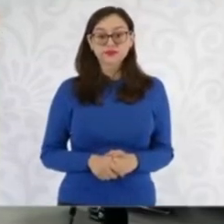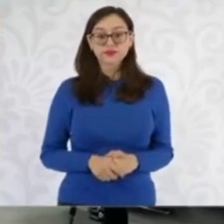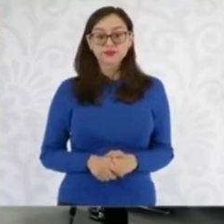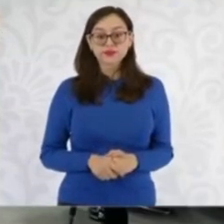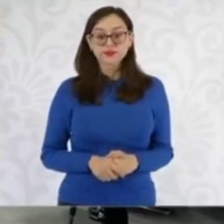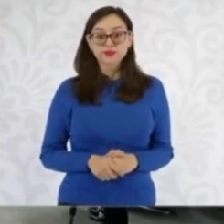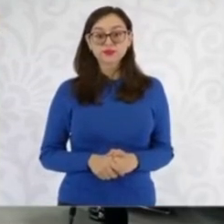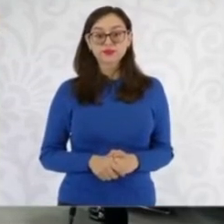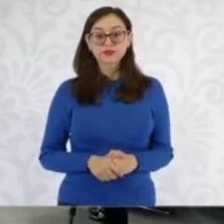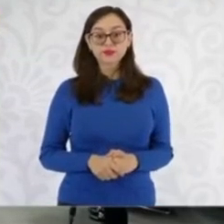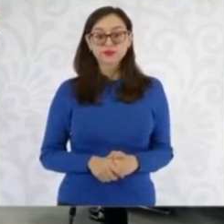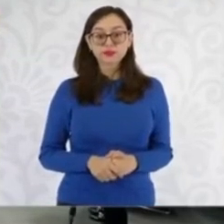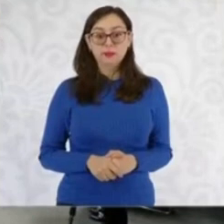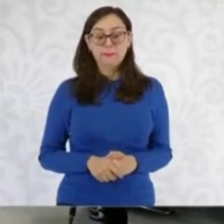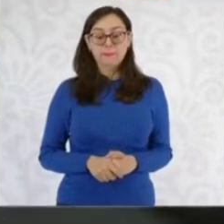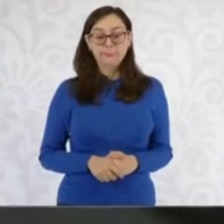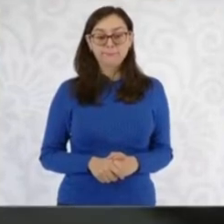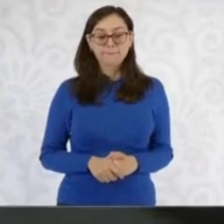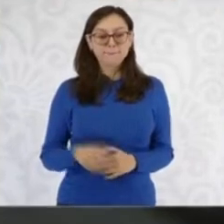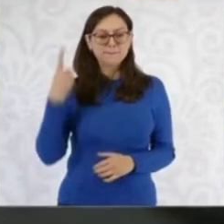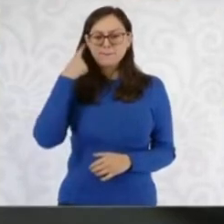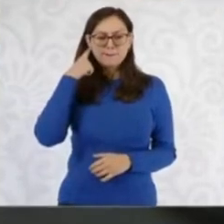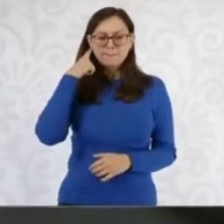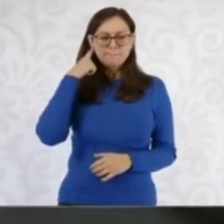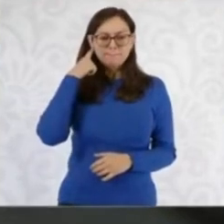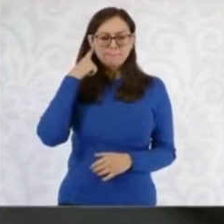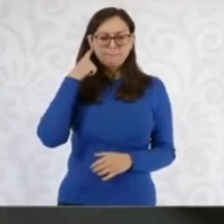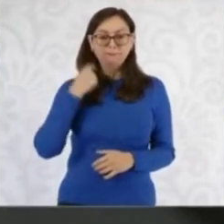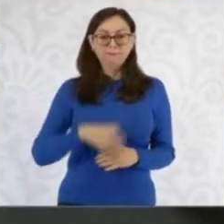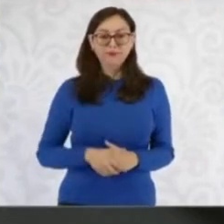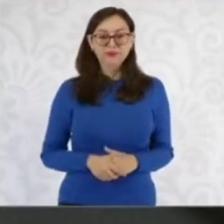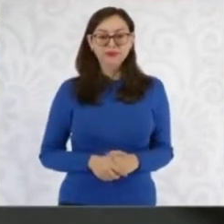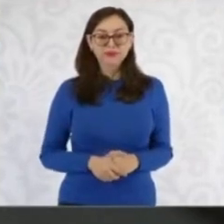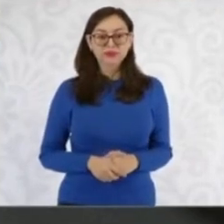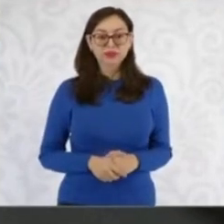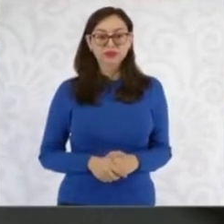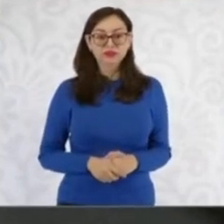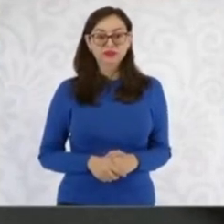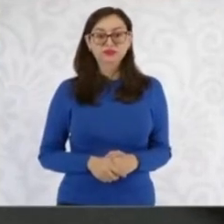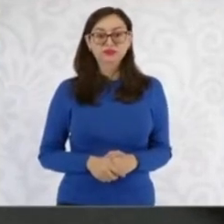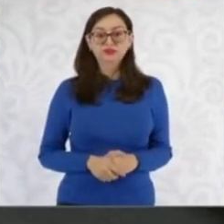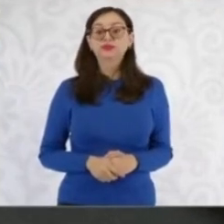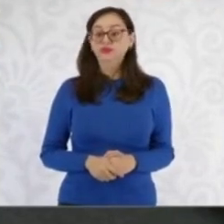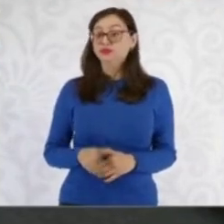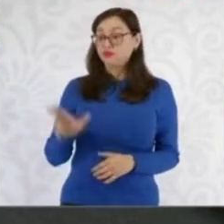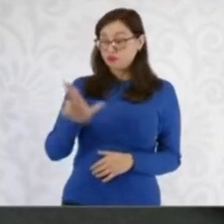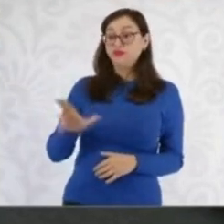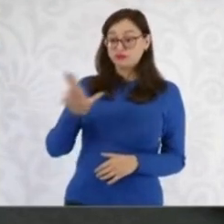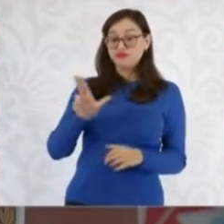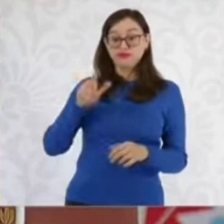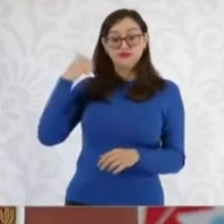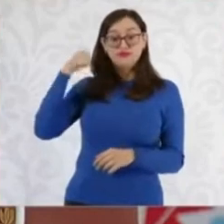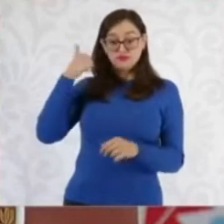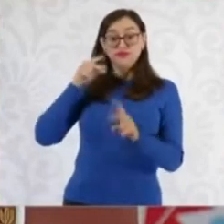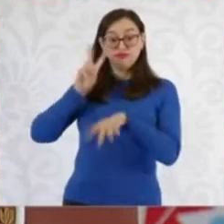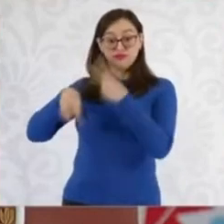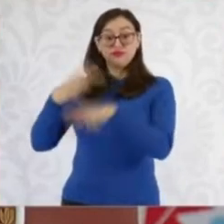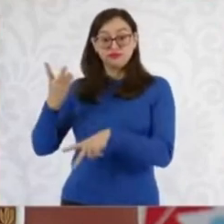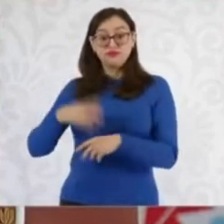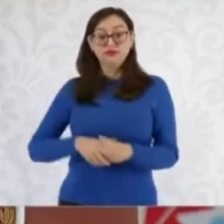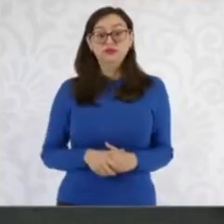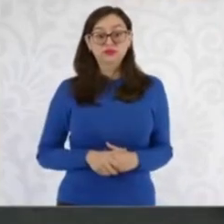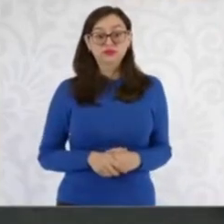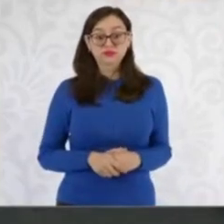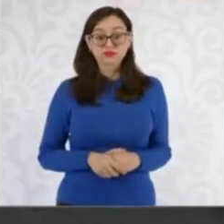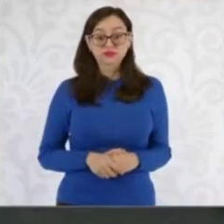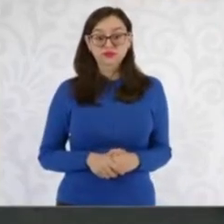del pueblo de Acapulco y de Guerrero, por su apoyo por el huracán, yo me pidieron que se lo trajera a usted. Muchas gracias. Por la coordinación que vamos el martes para allá, a Acapulco. La coordinación que pidió con la gobernadora Evelyn